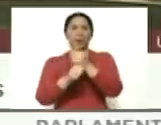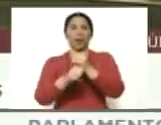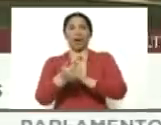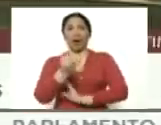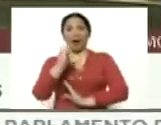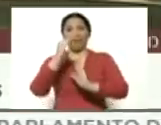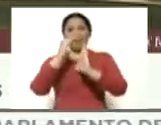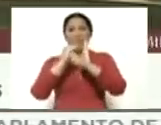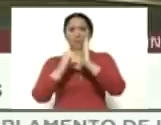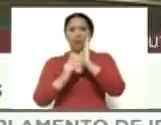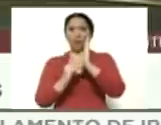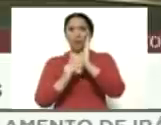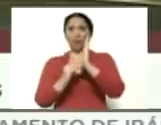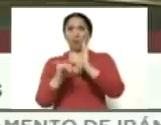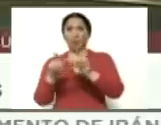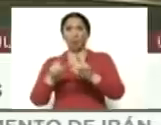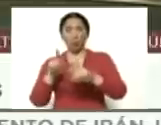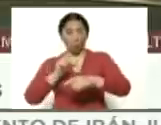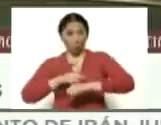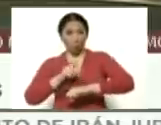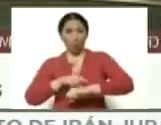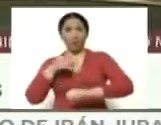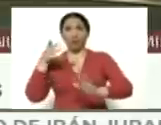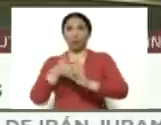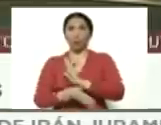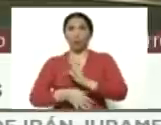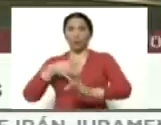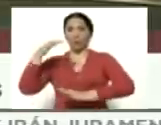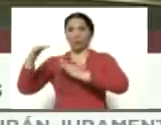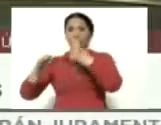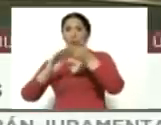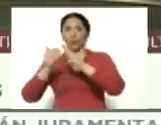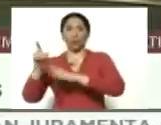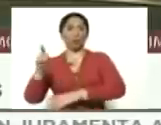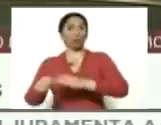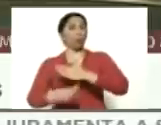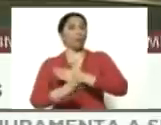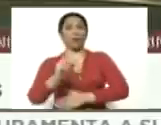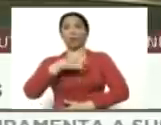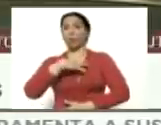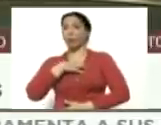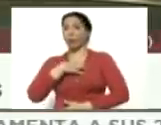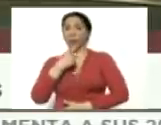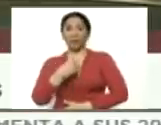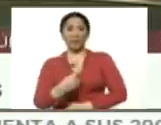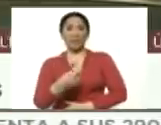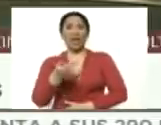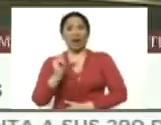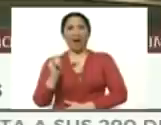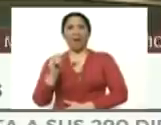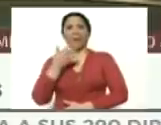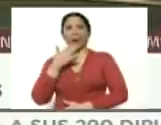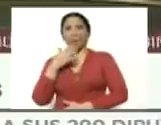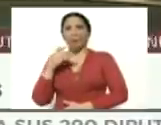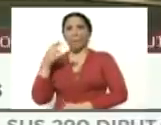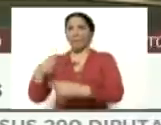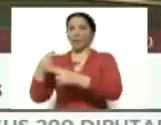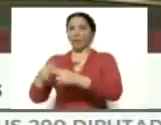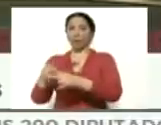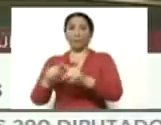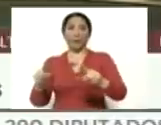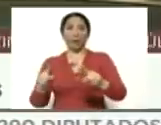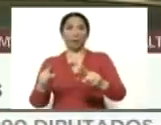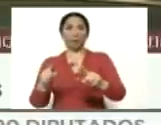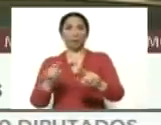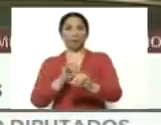disminución en estas horas de los casos comunitarios. Todavía no podemos señalar que es una tendencia, pero es un caso, es un hecho que se ha